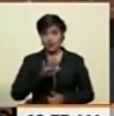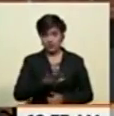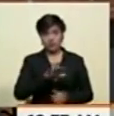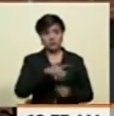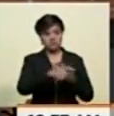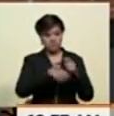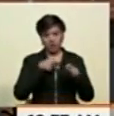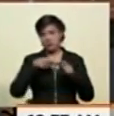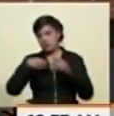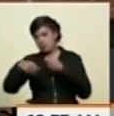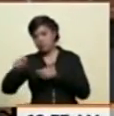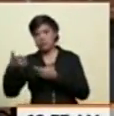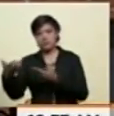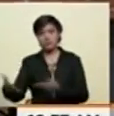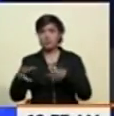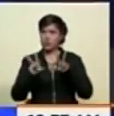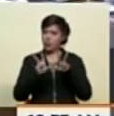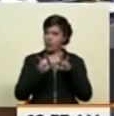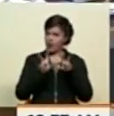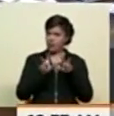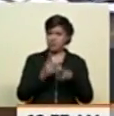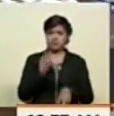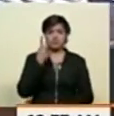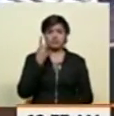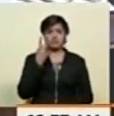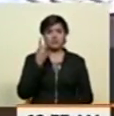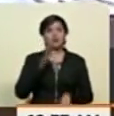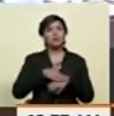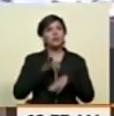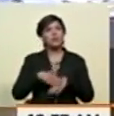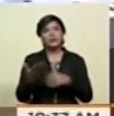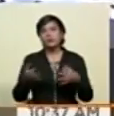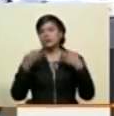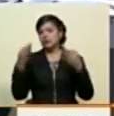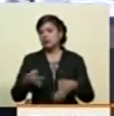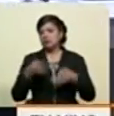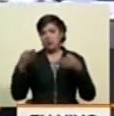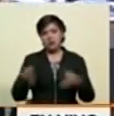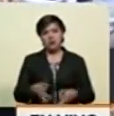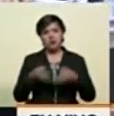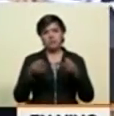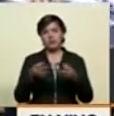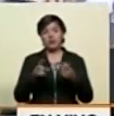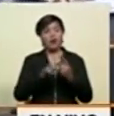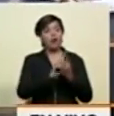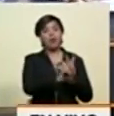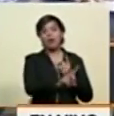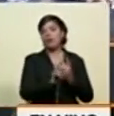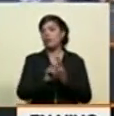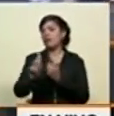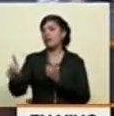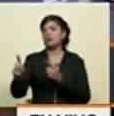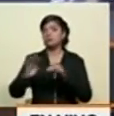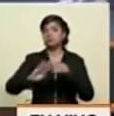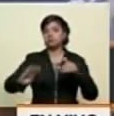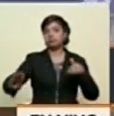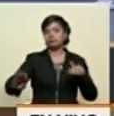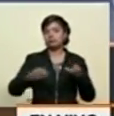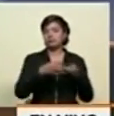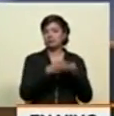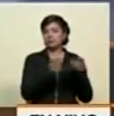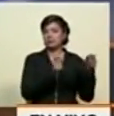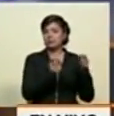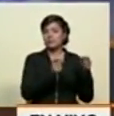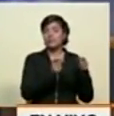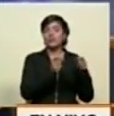en esta dinámica que es novedosa, novedosa porque siempre nos sentábamos aislados, pues, o siempre venían los compañeros de